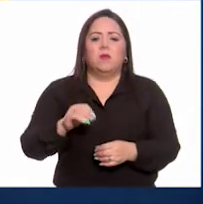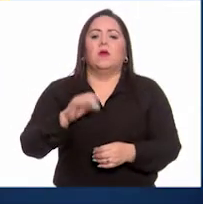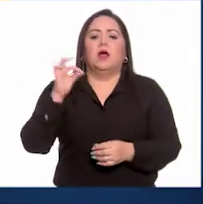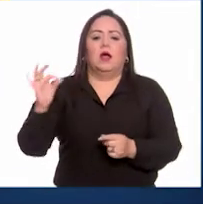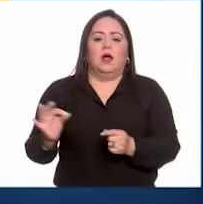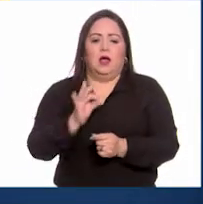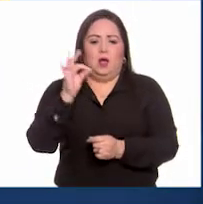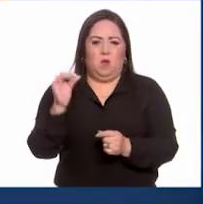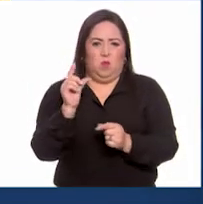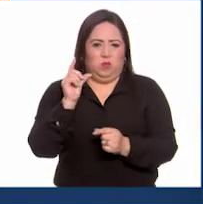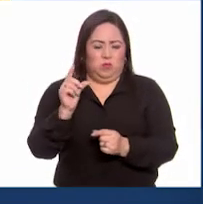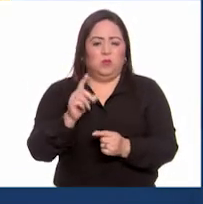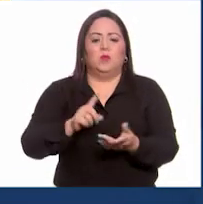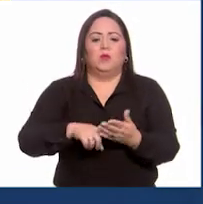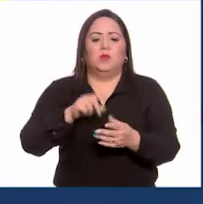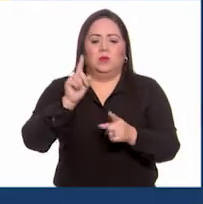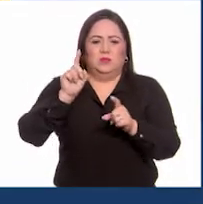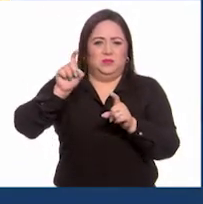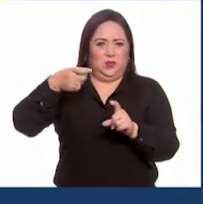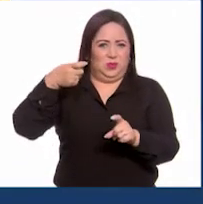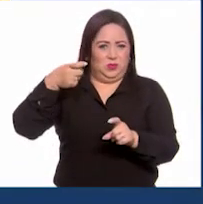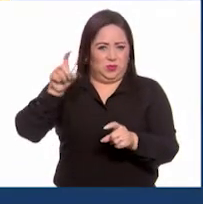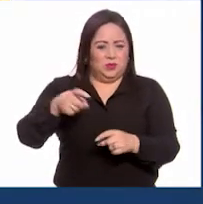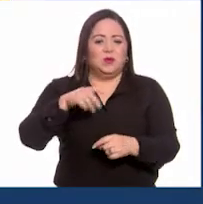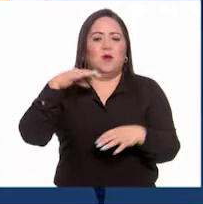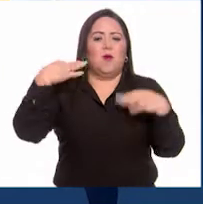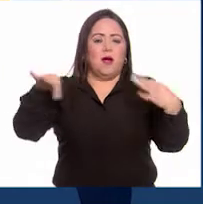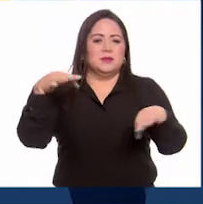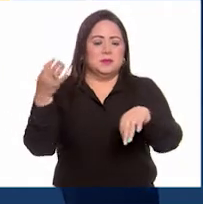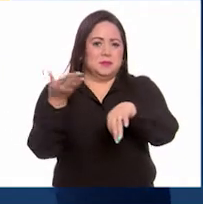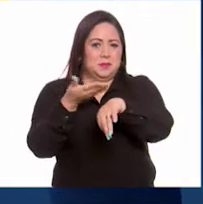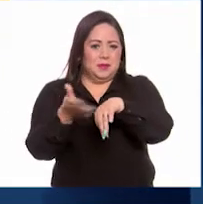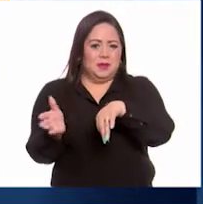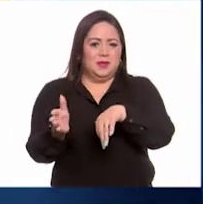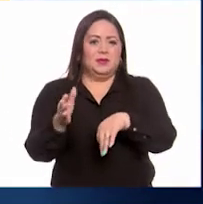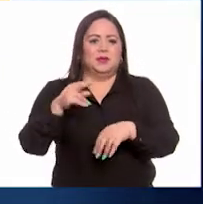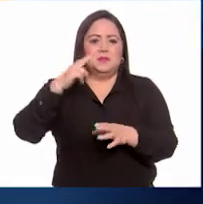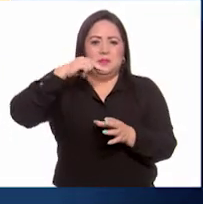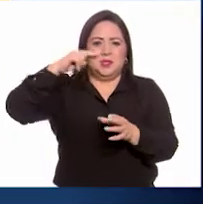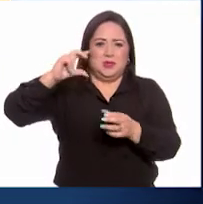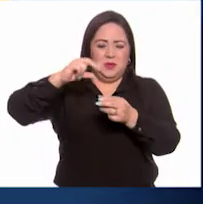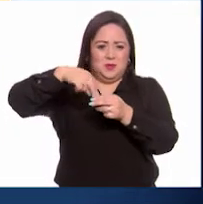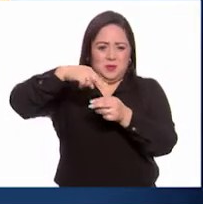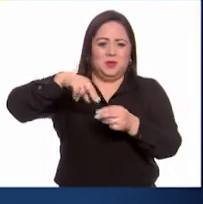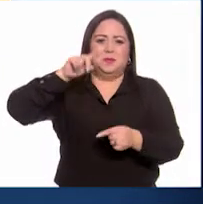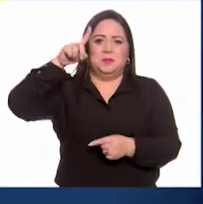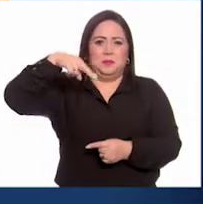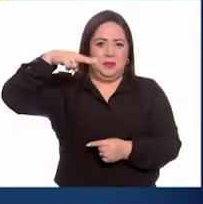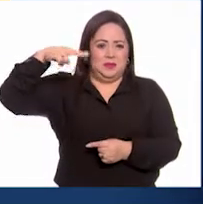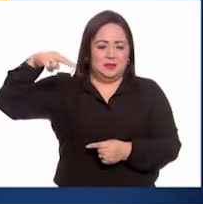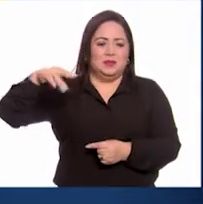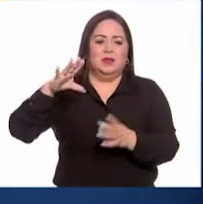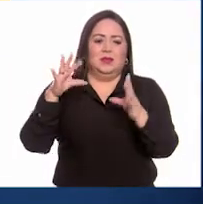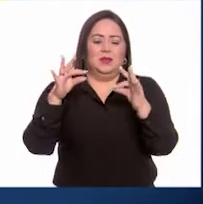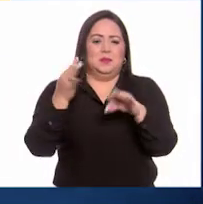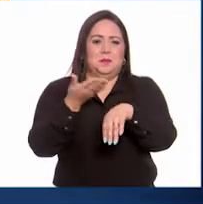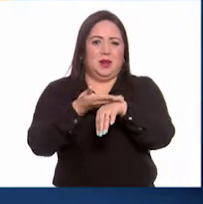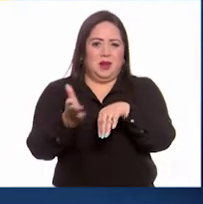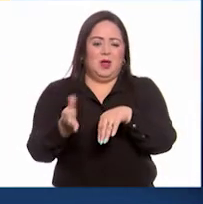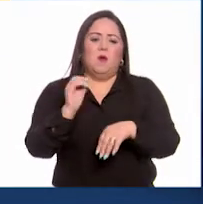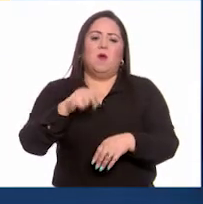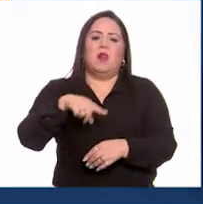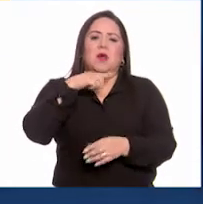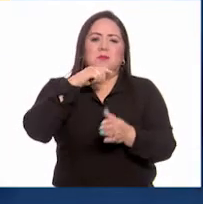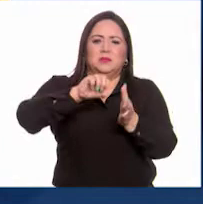aguja capotera, un punzón, hojas blancas, pintura, pincel, pegamento blanco o